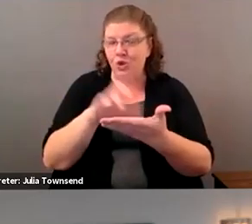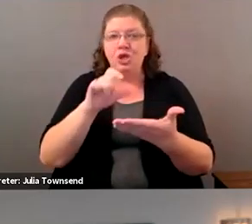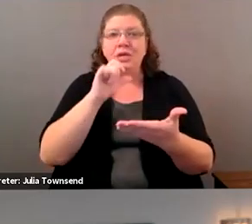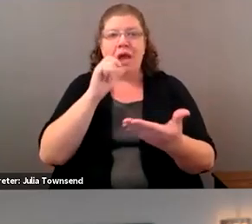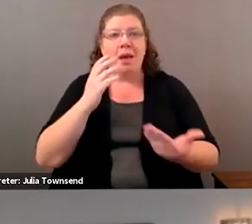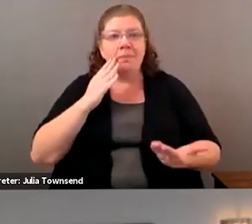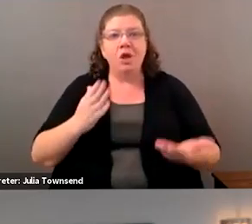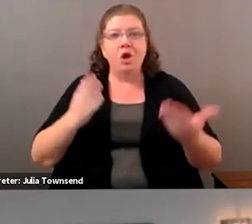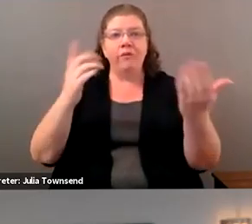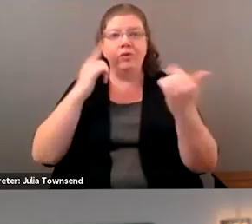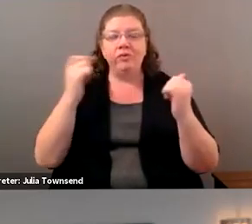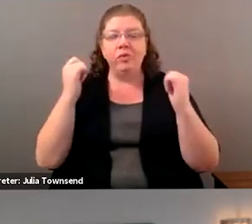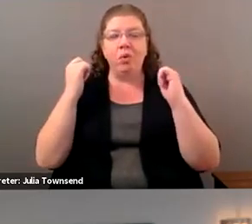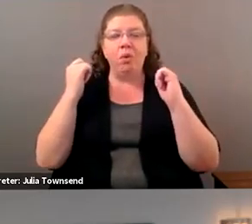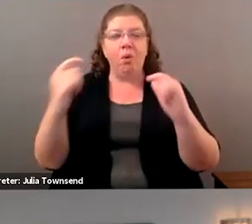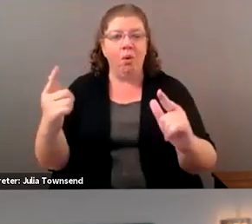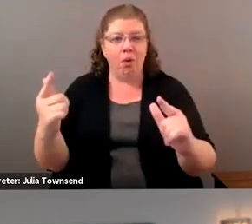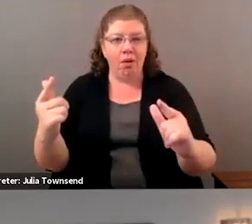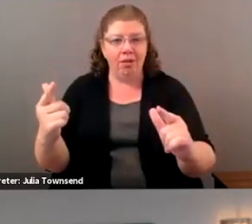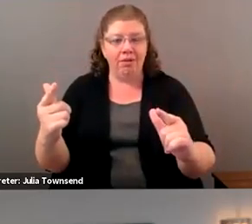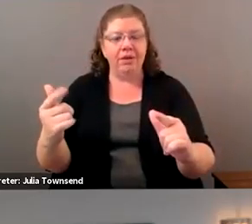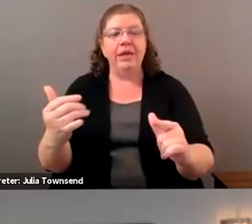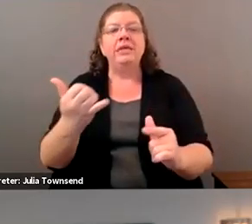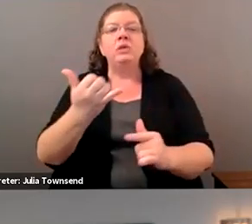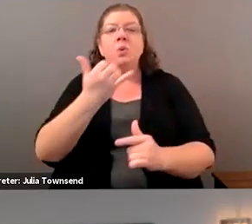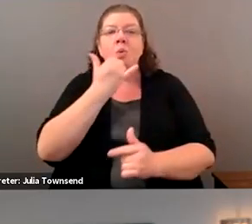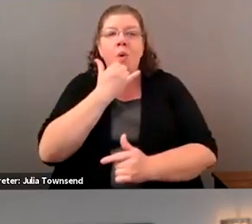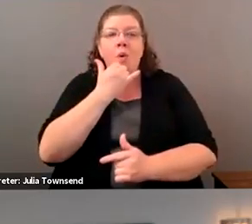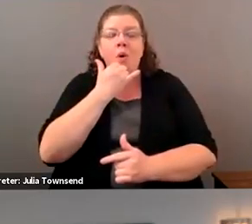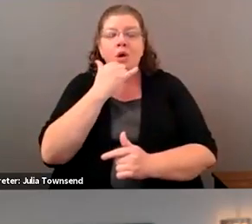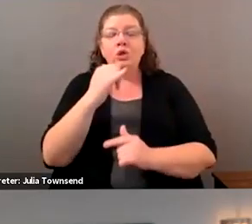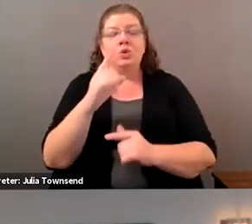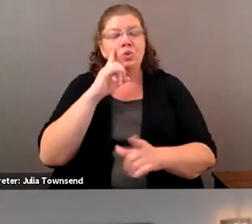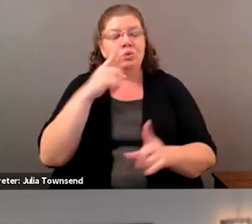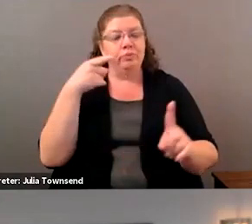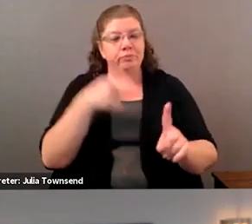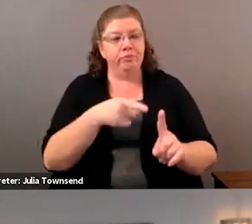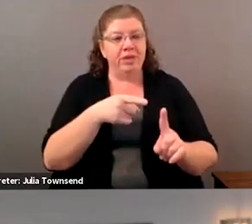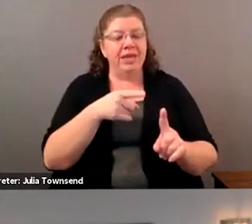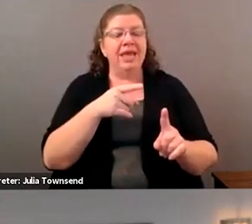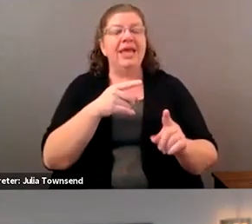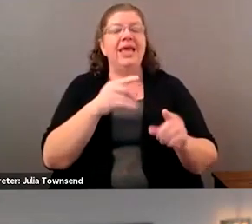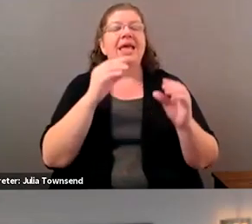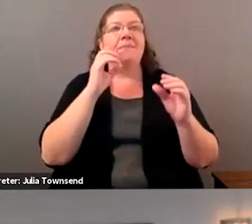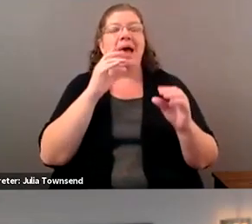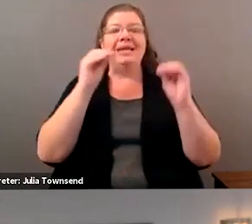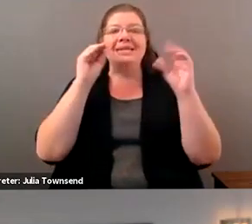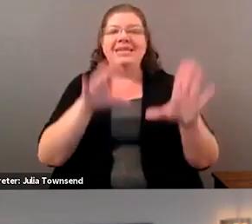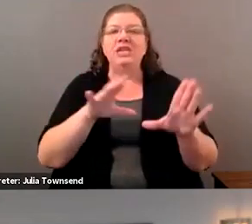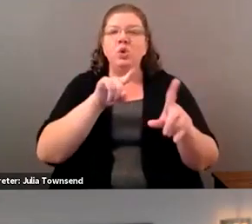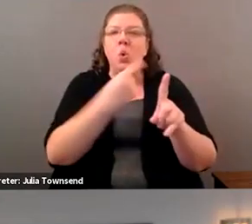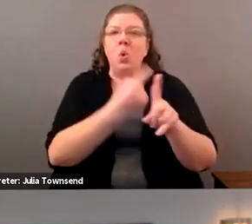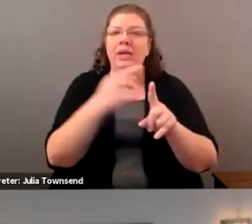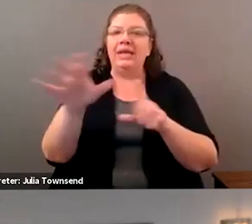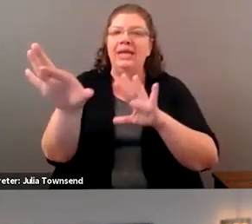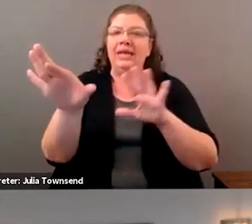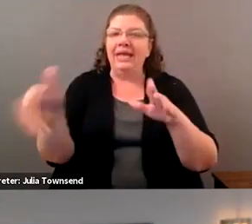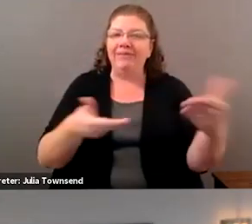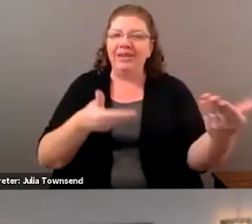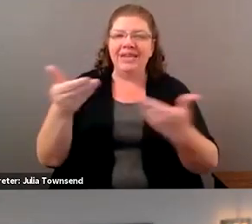ofrecida para todos los alumnos está mal asignar la escuela de verano por mamá el centro y por invitación y